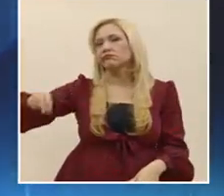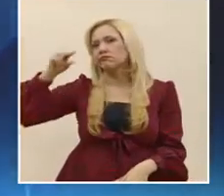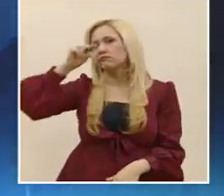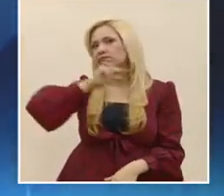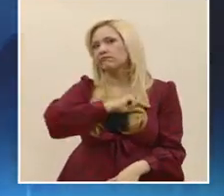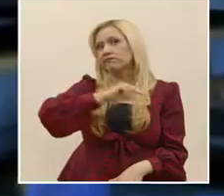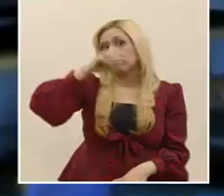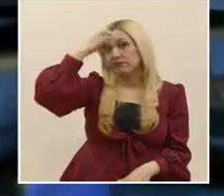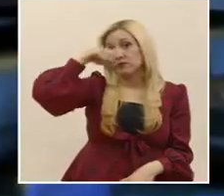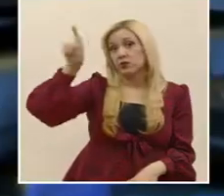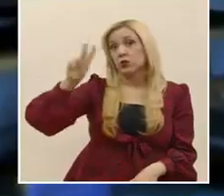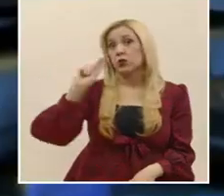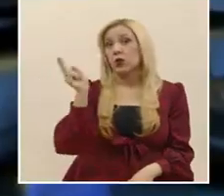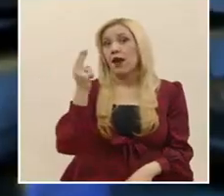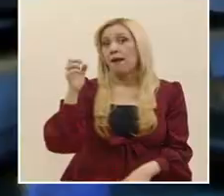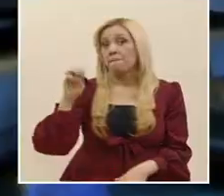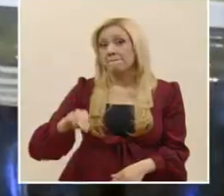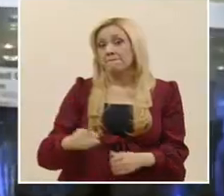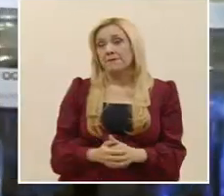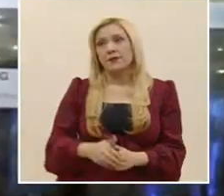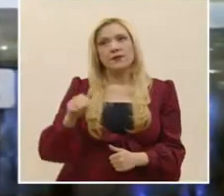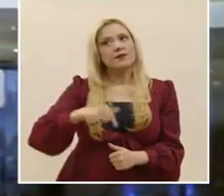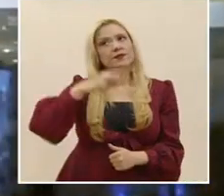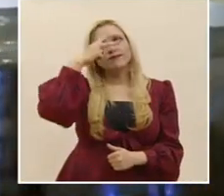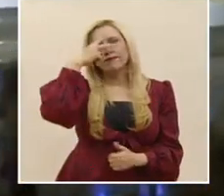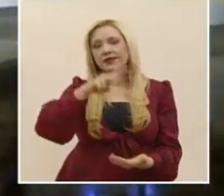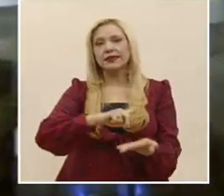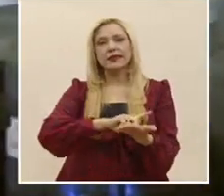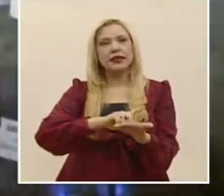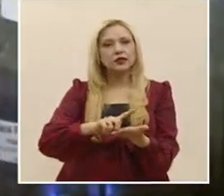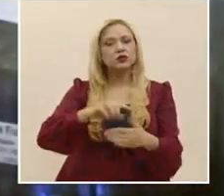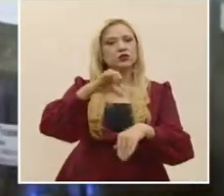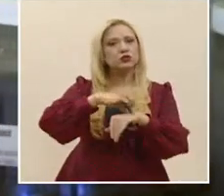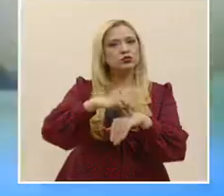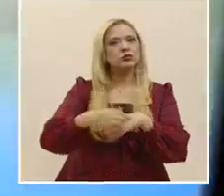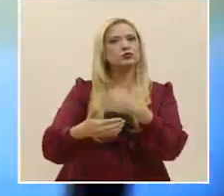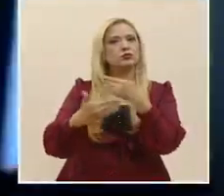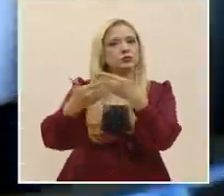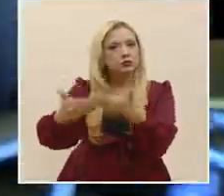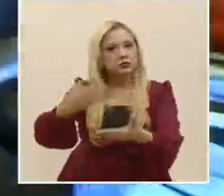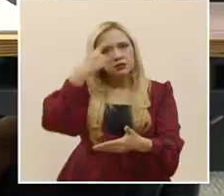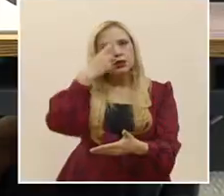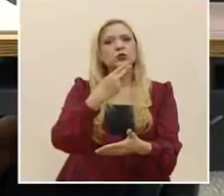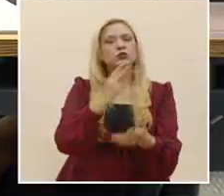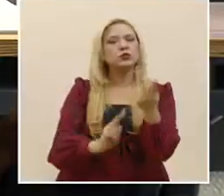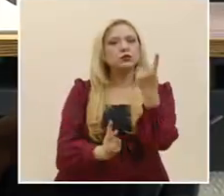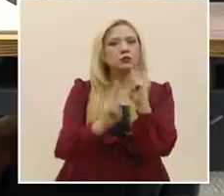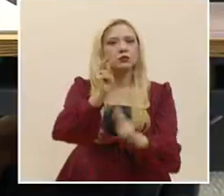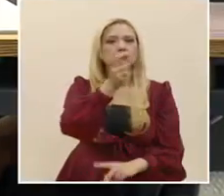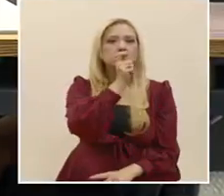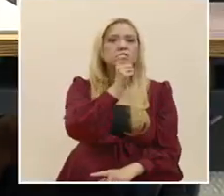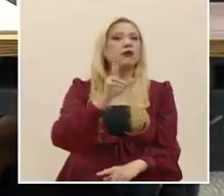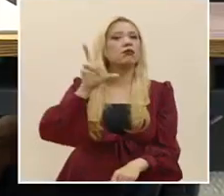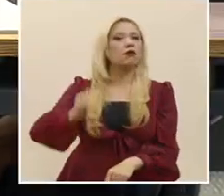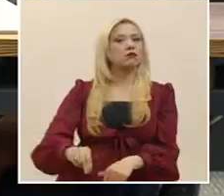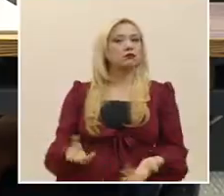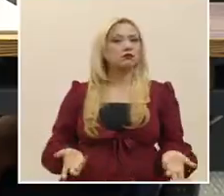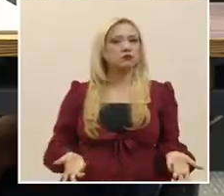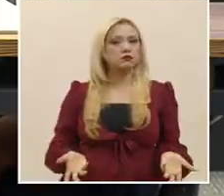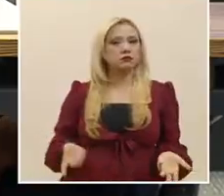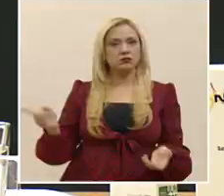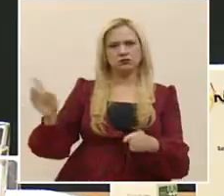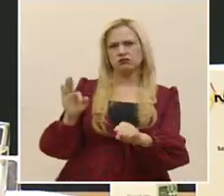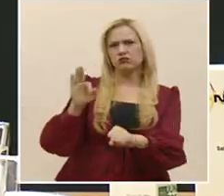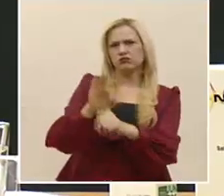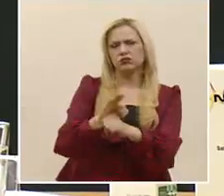UNAM. En México, el derecho al uso médico del cannabis no está garantizado. De acuerdo con la activista por los derechos